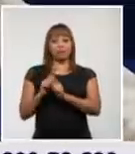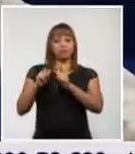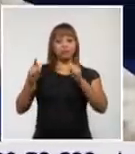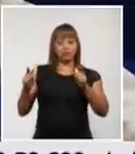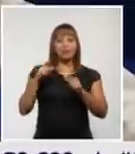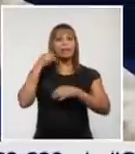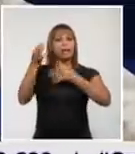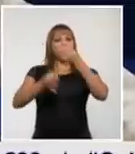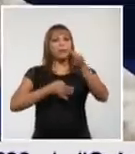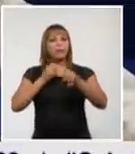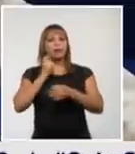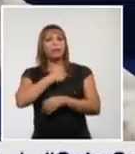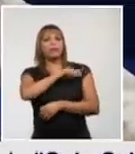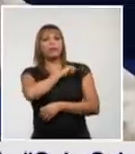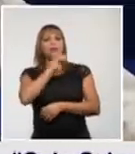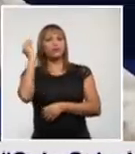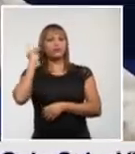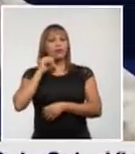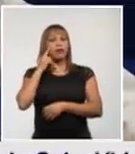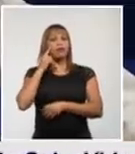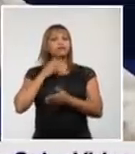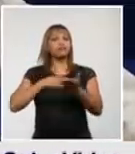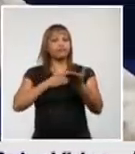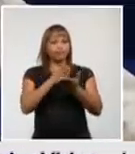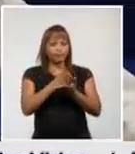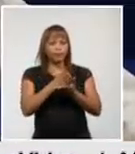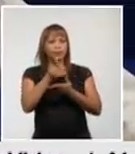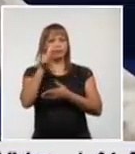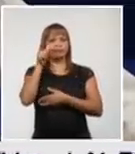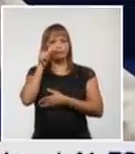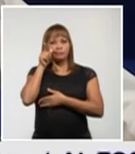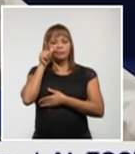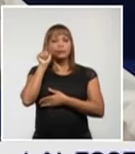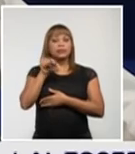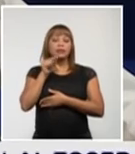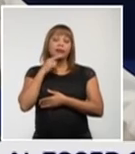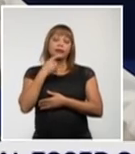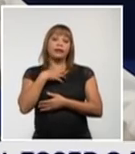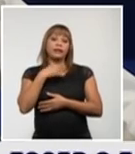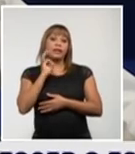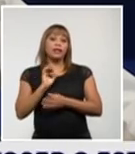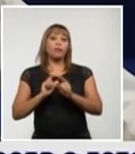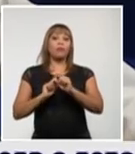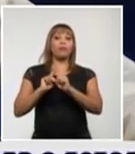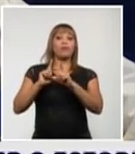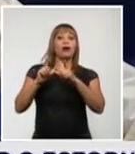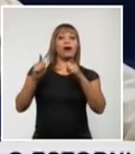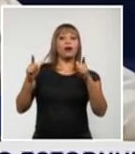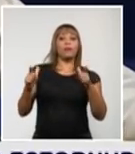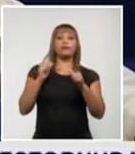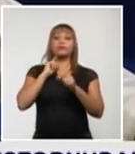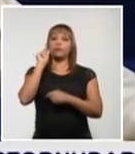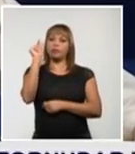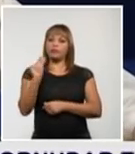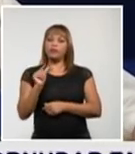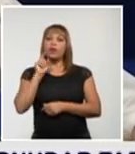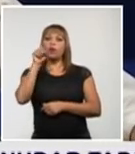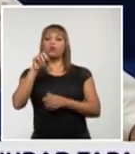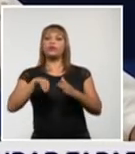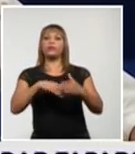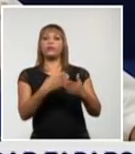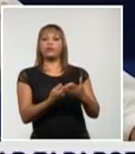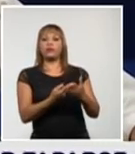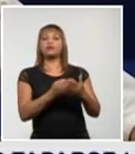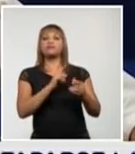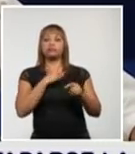nuestra población da seguimiento, pues han tenido un incremento de los casos en los últimos días, en las últimas